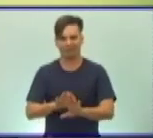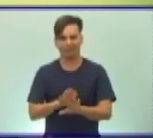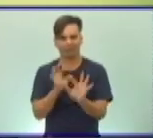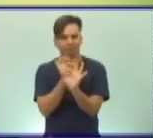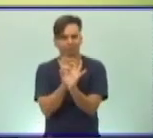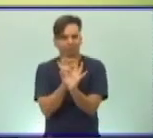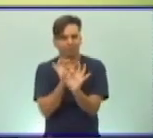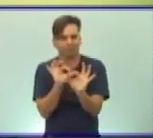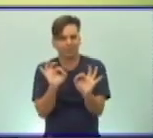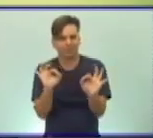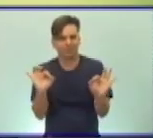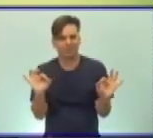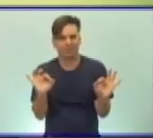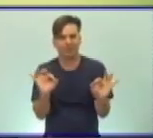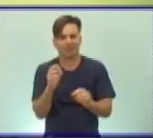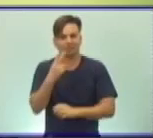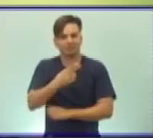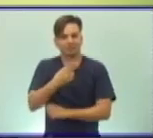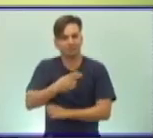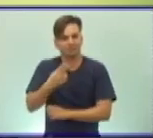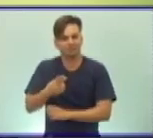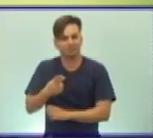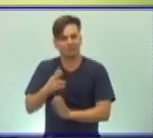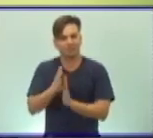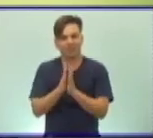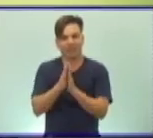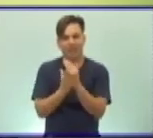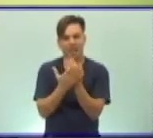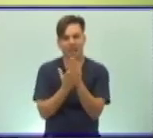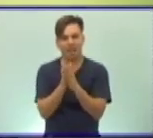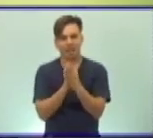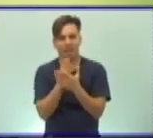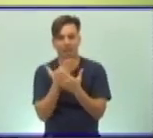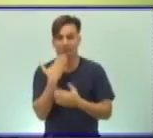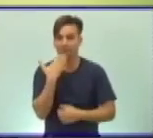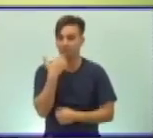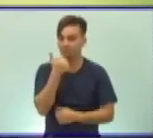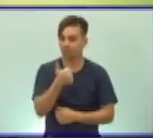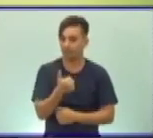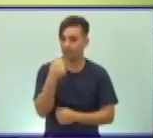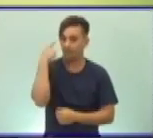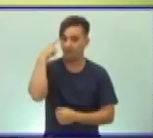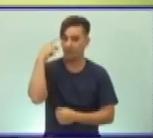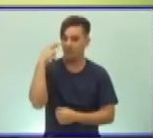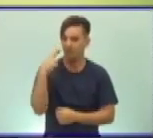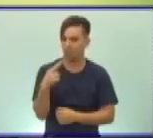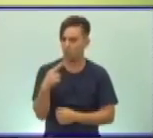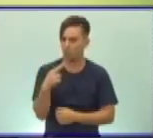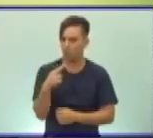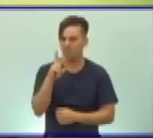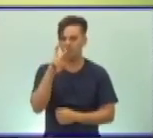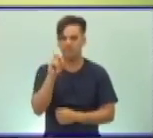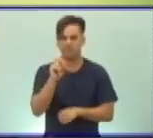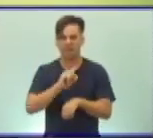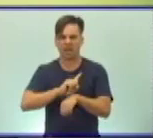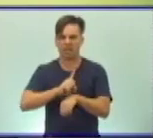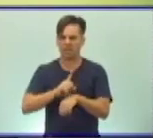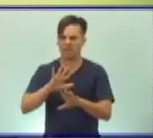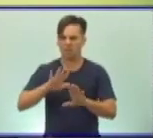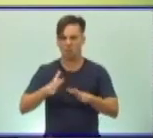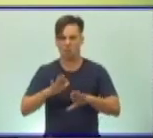están indicadas. Lávense bien las manos, recuerden, durante 20